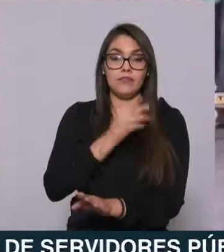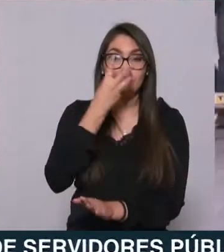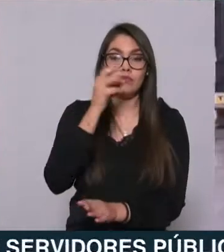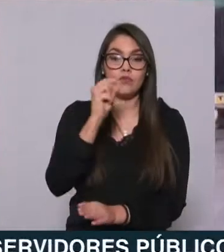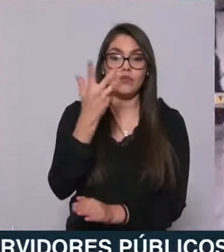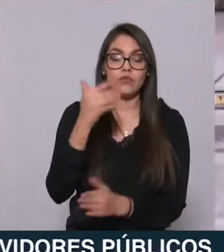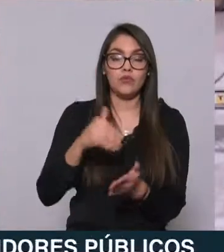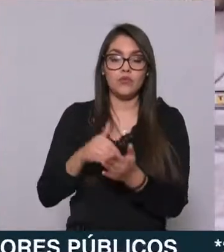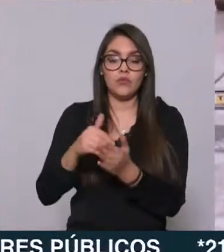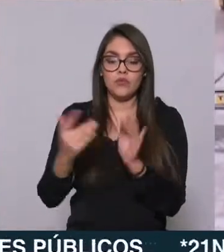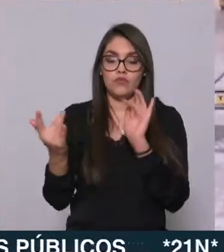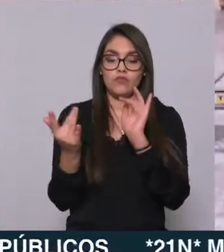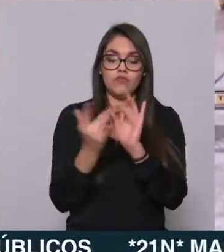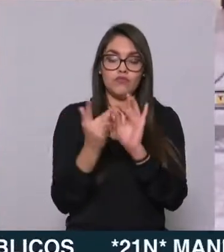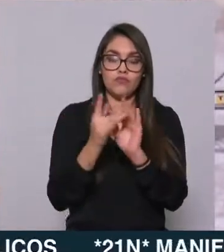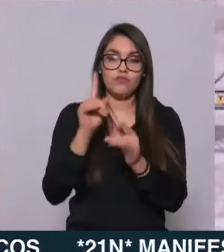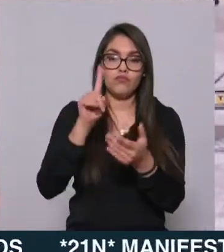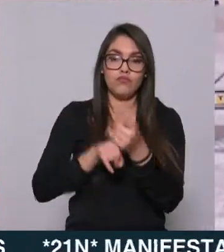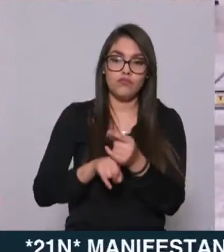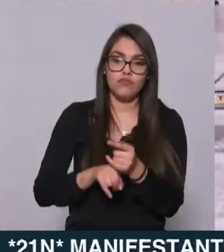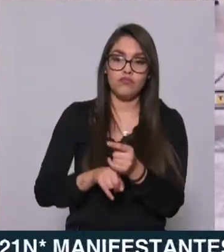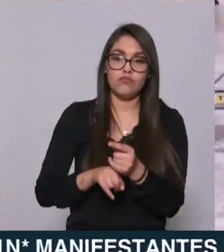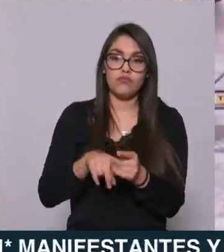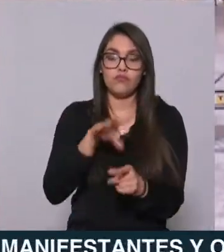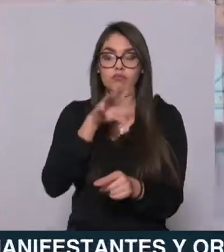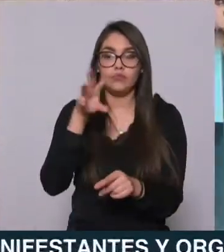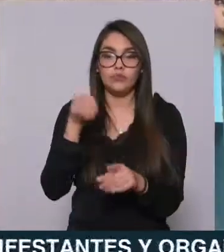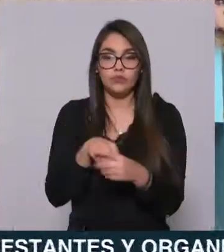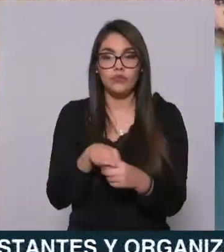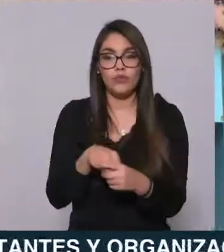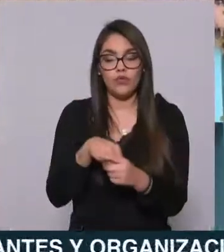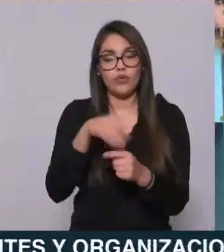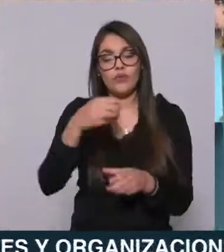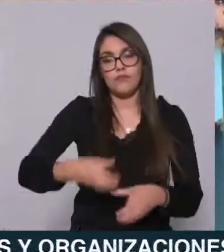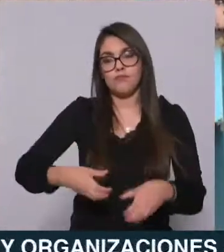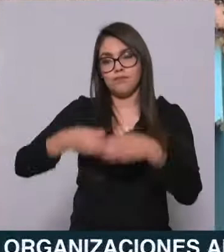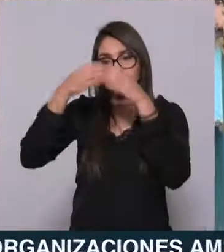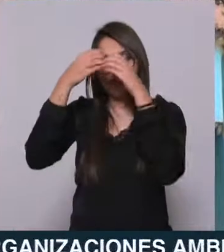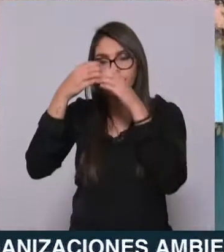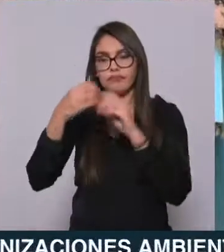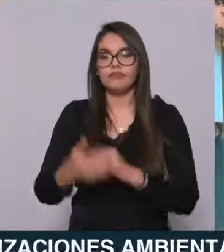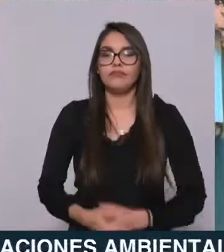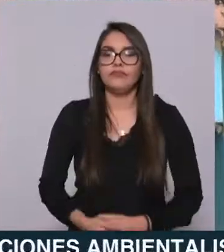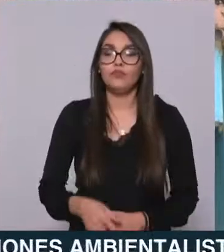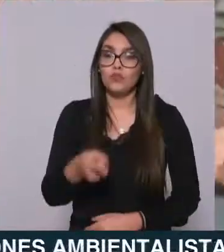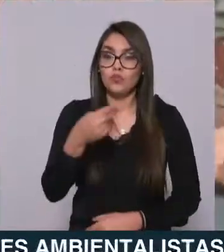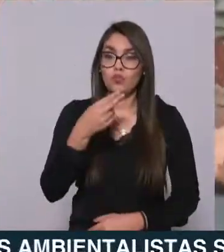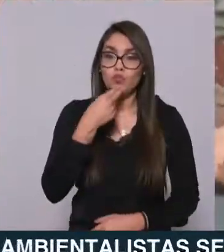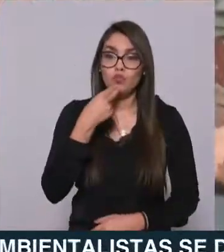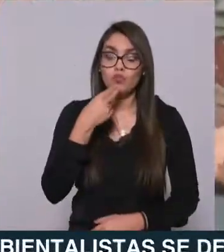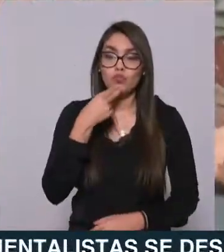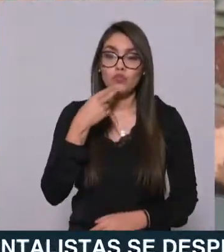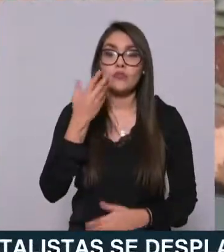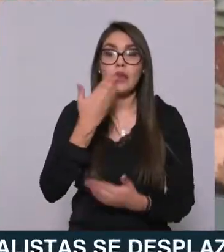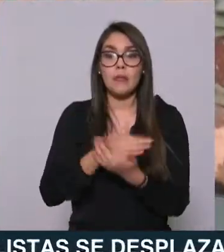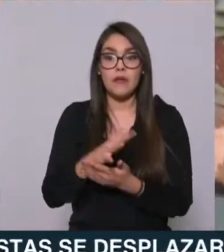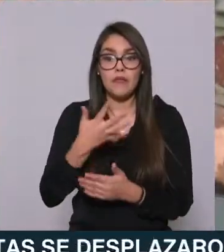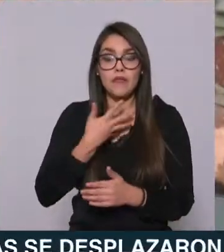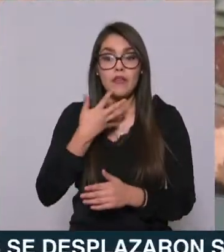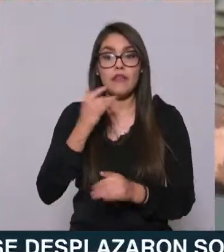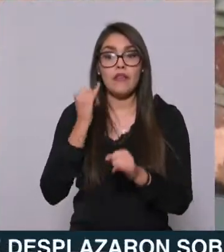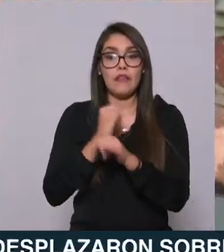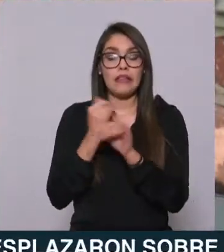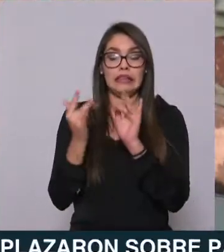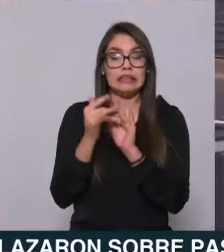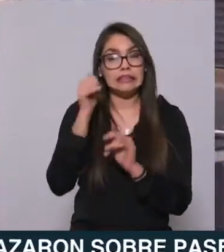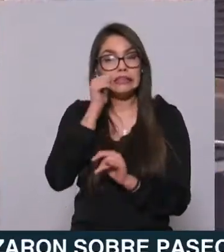millones de conexiones en el total de postes. Sin duda la utilidad de estos postes del C5 y tener una red Wi-Fi siempre a la